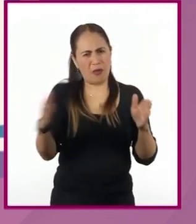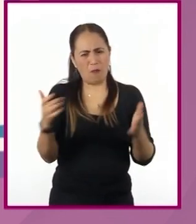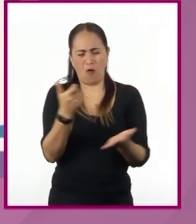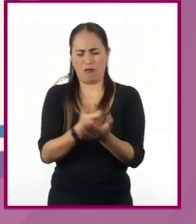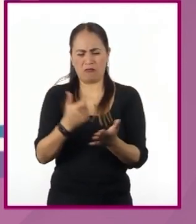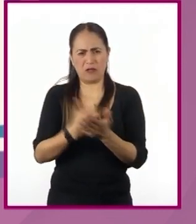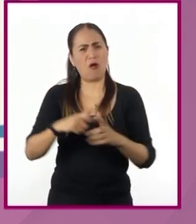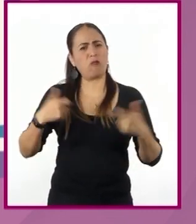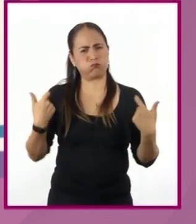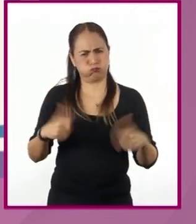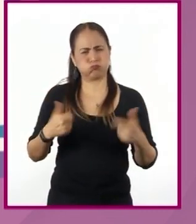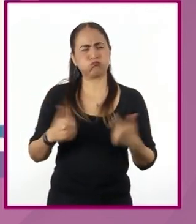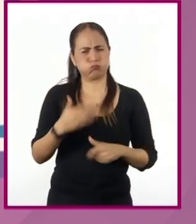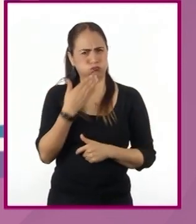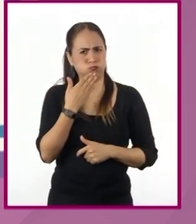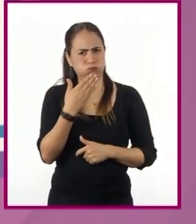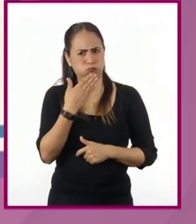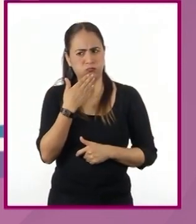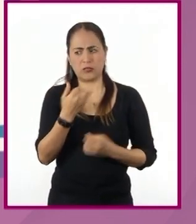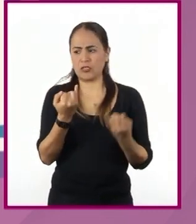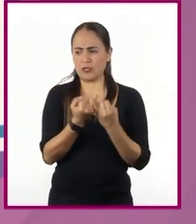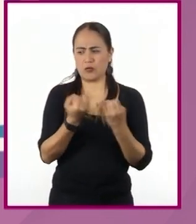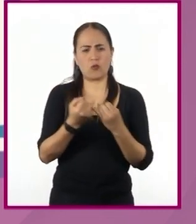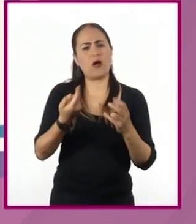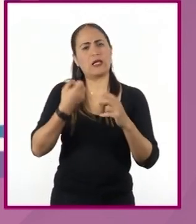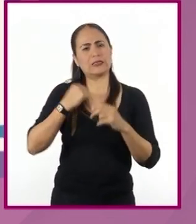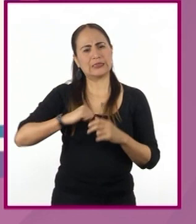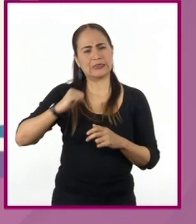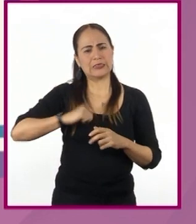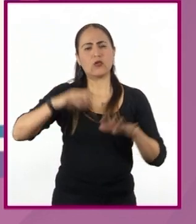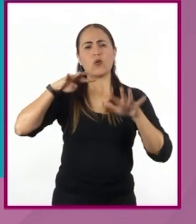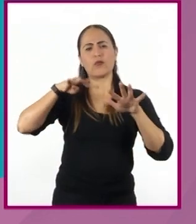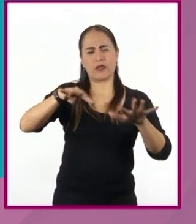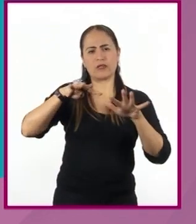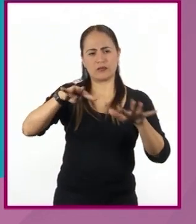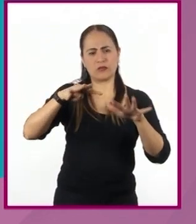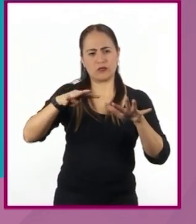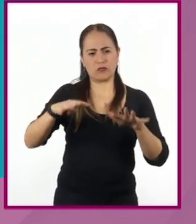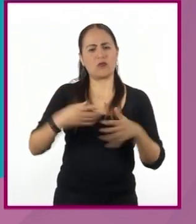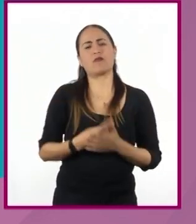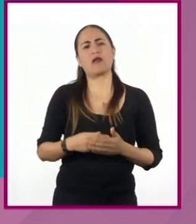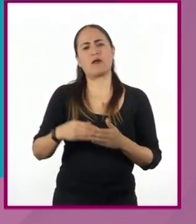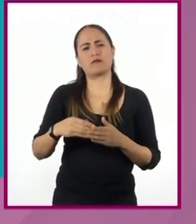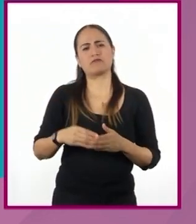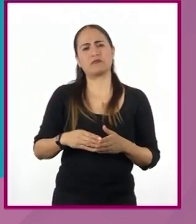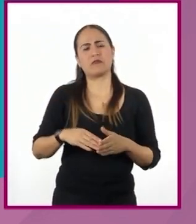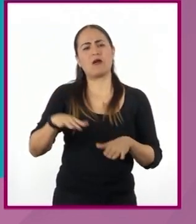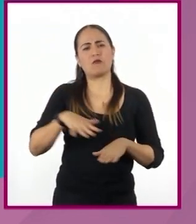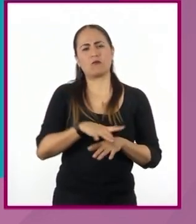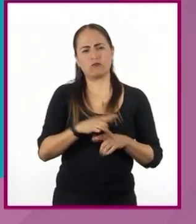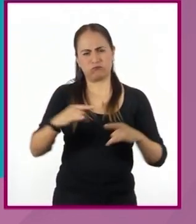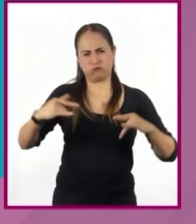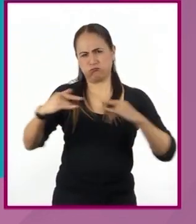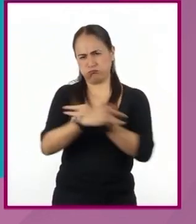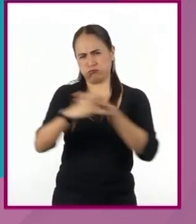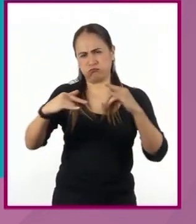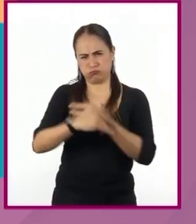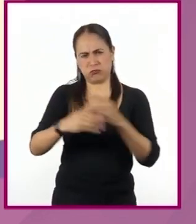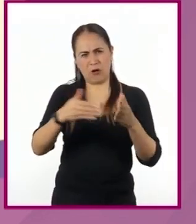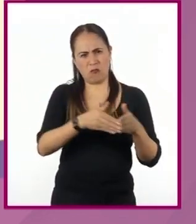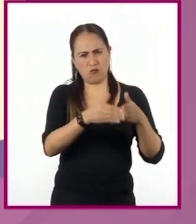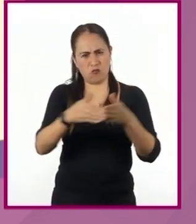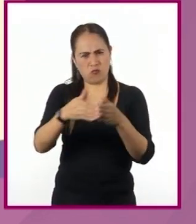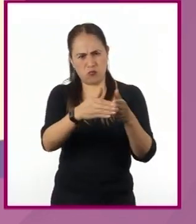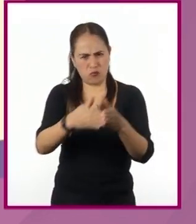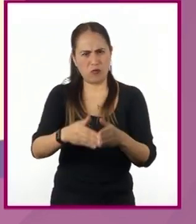económica. Además, en el siglo XIX, se expandieron las rutas marítimas y las líneas de ferrocarril.